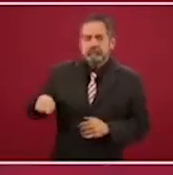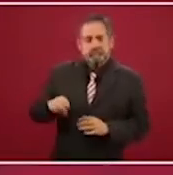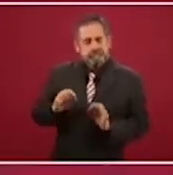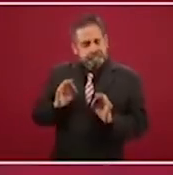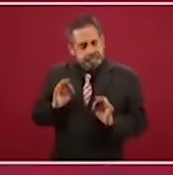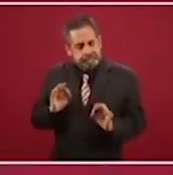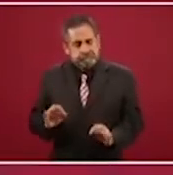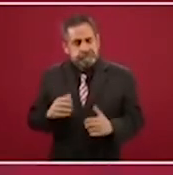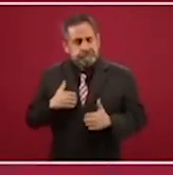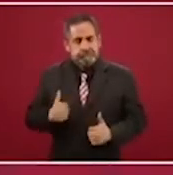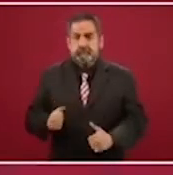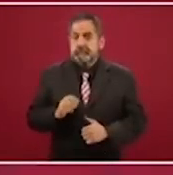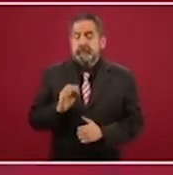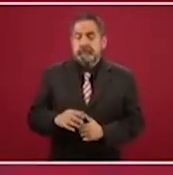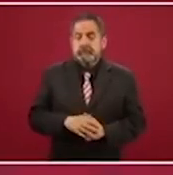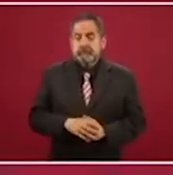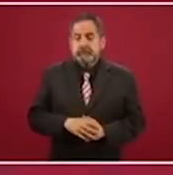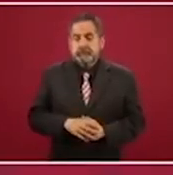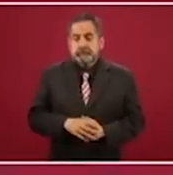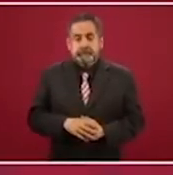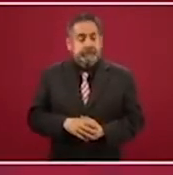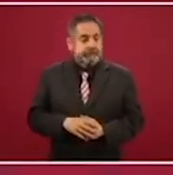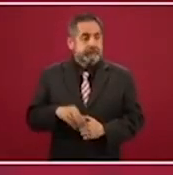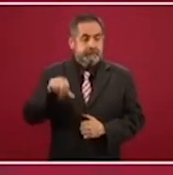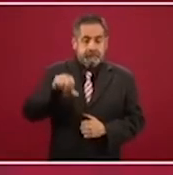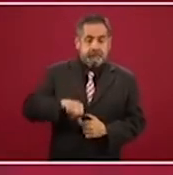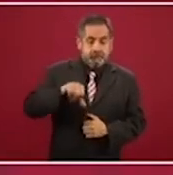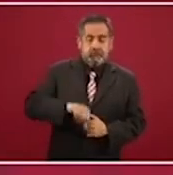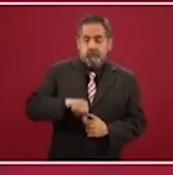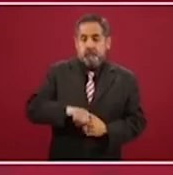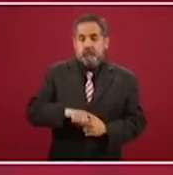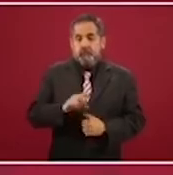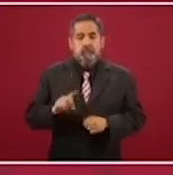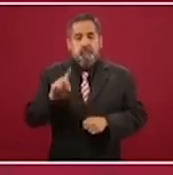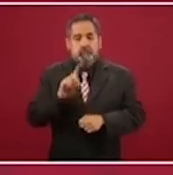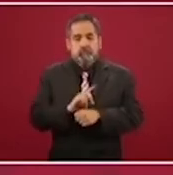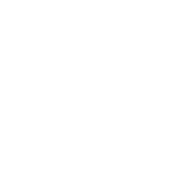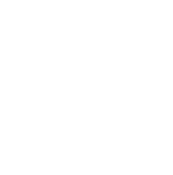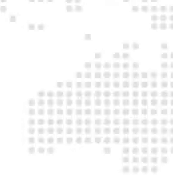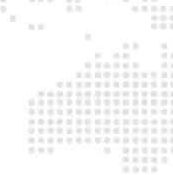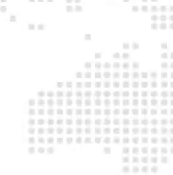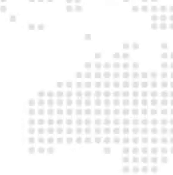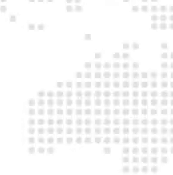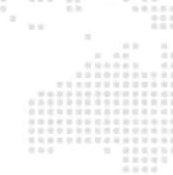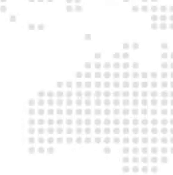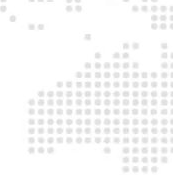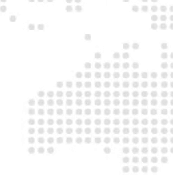hablar el día de hoy de un estado represor.